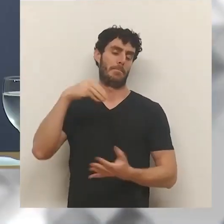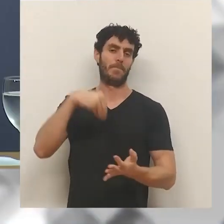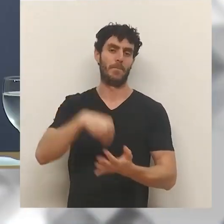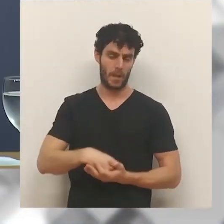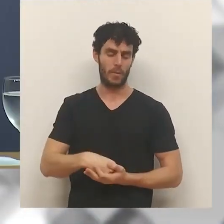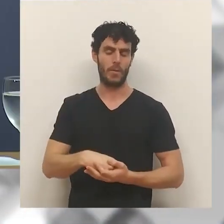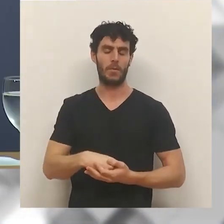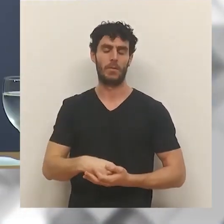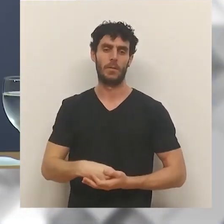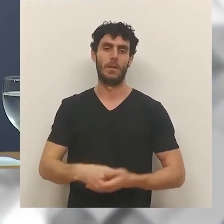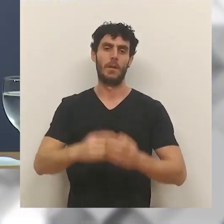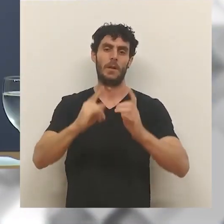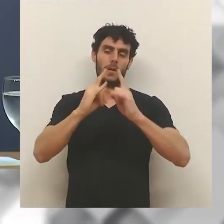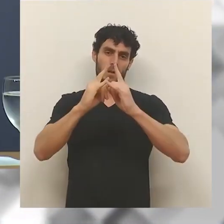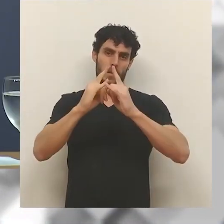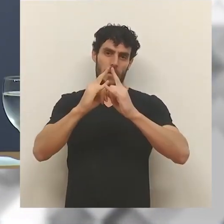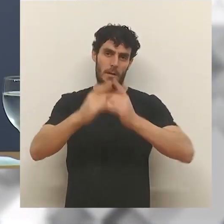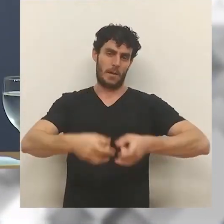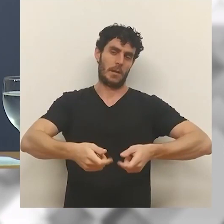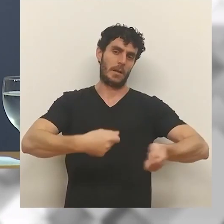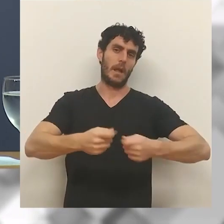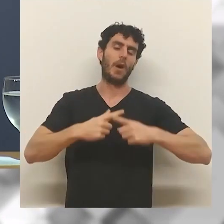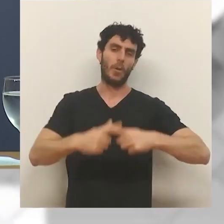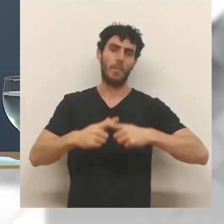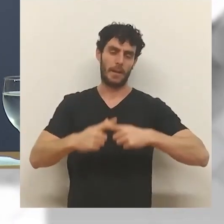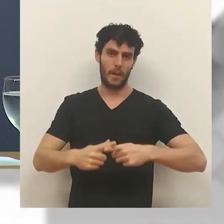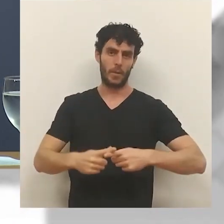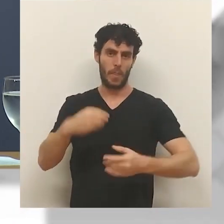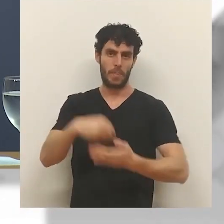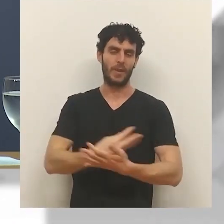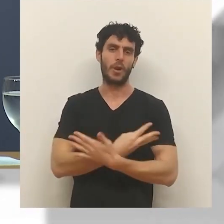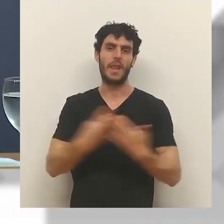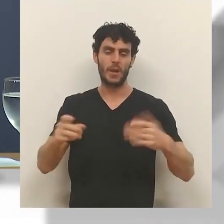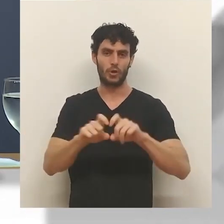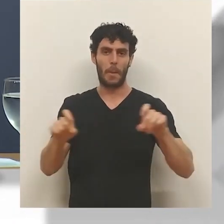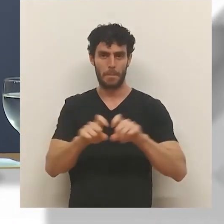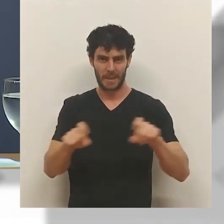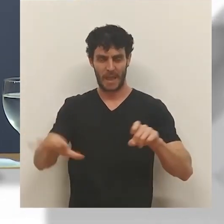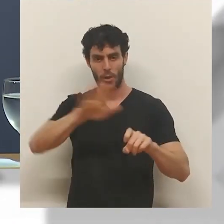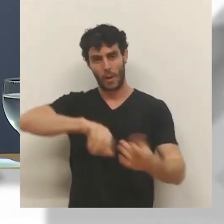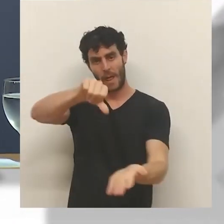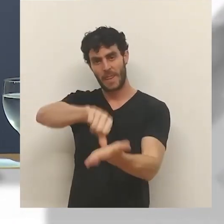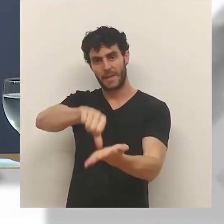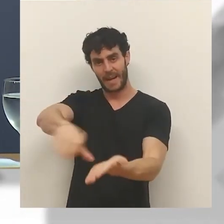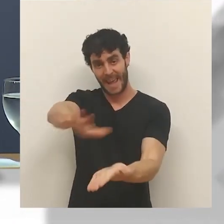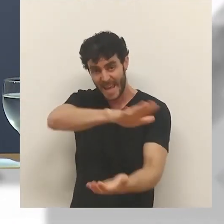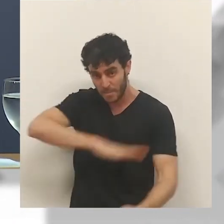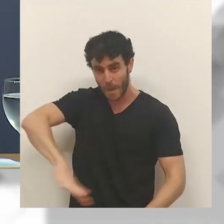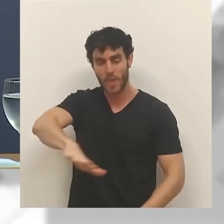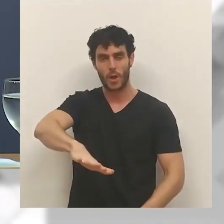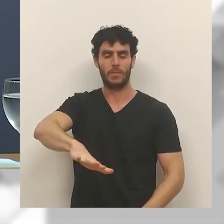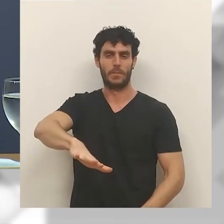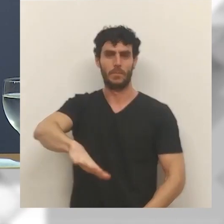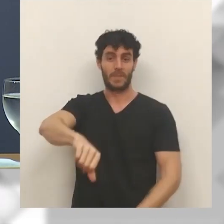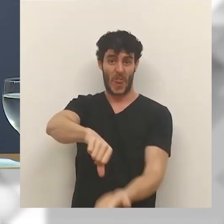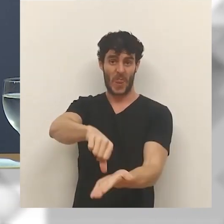año va a haber dentro de ese stand compartido donde están los 18 empresas, en la zona